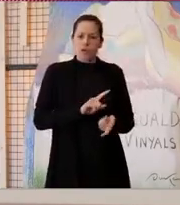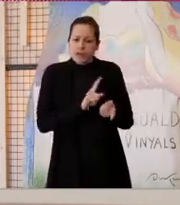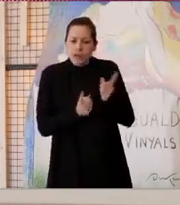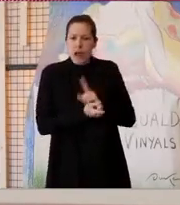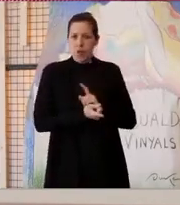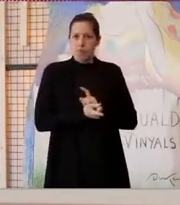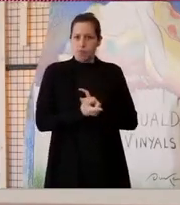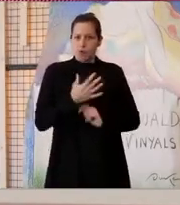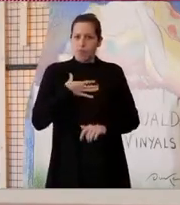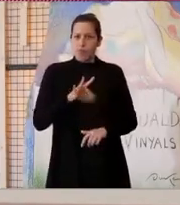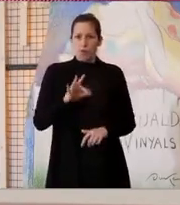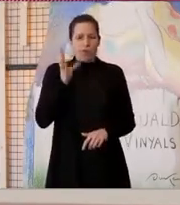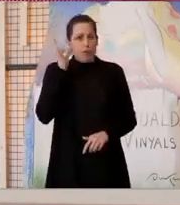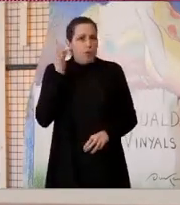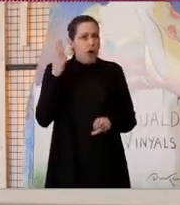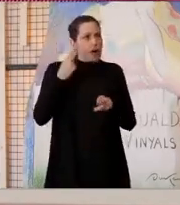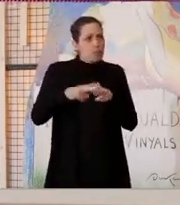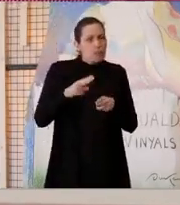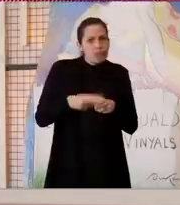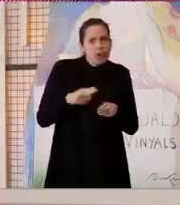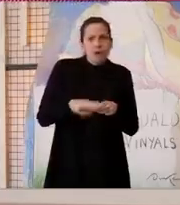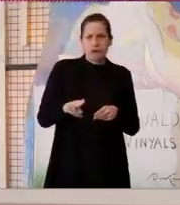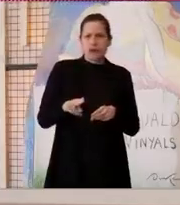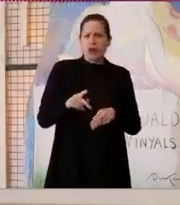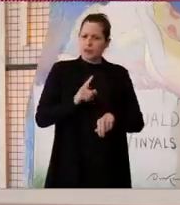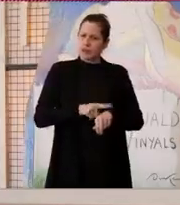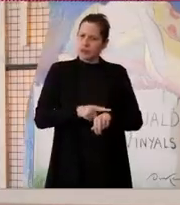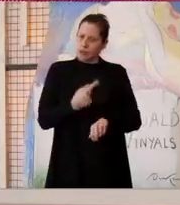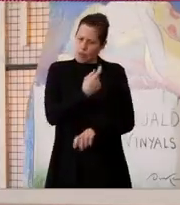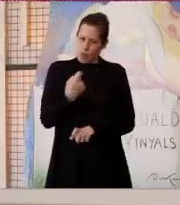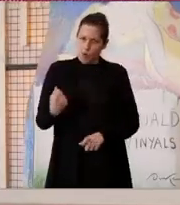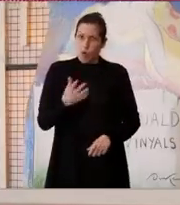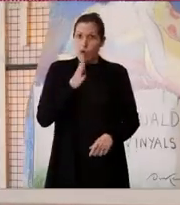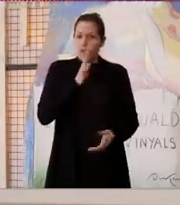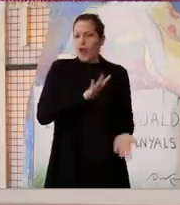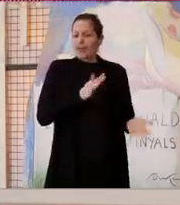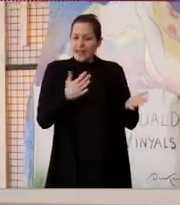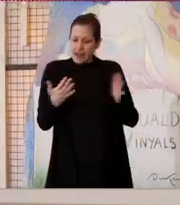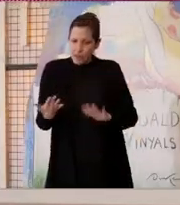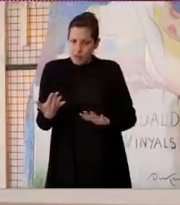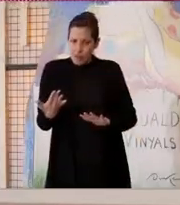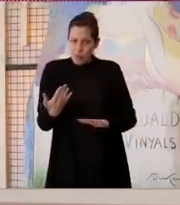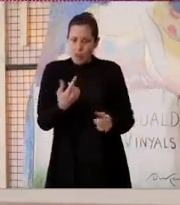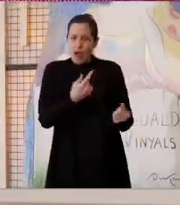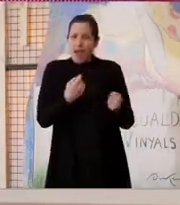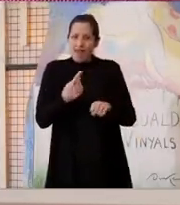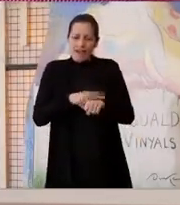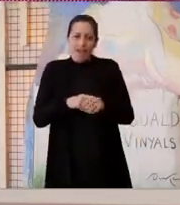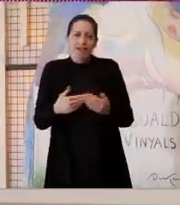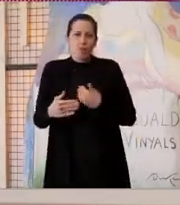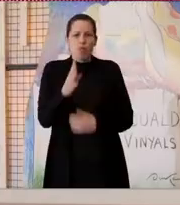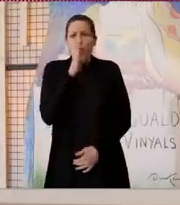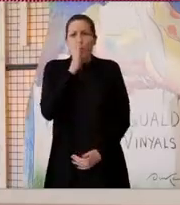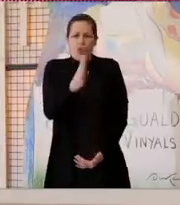podamos ejercer la política con tiempo porque aparte las transformaciones precisan de tiempo no se puede cambiar nada en cuatro años